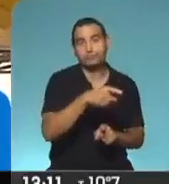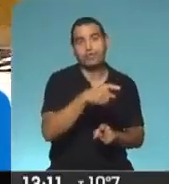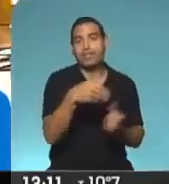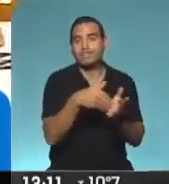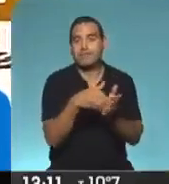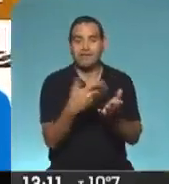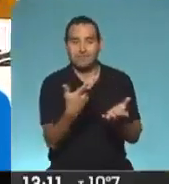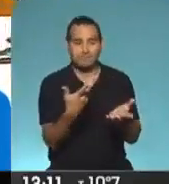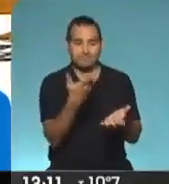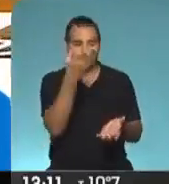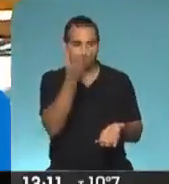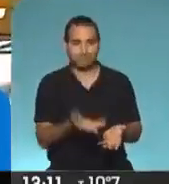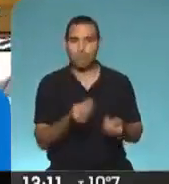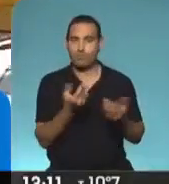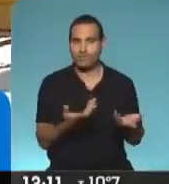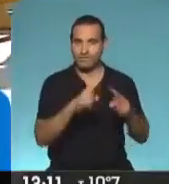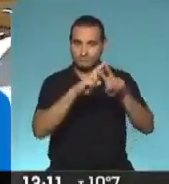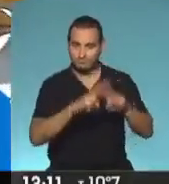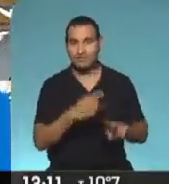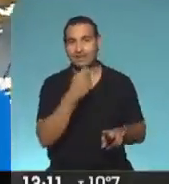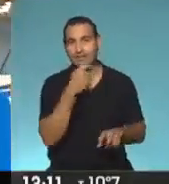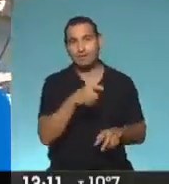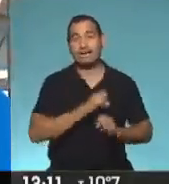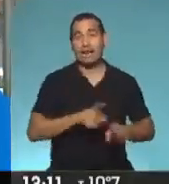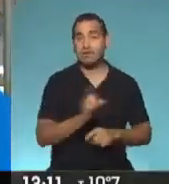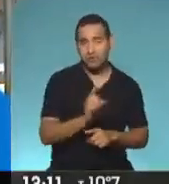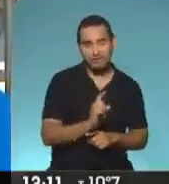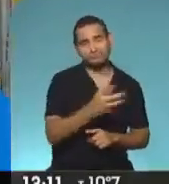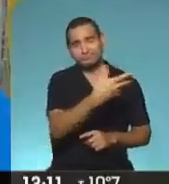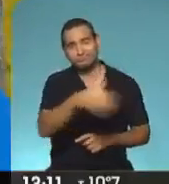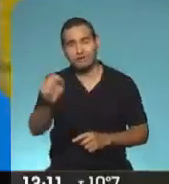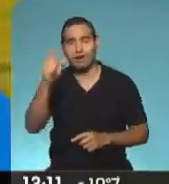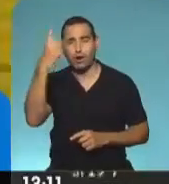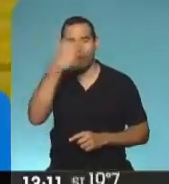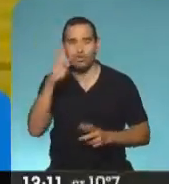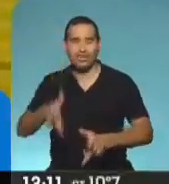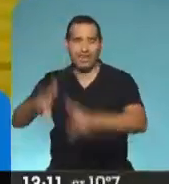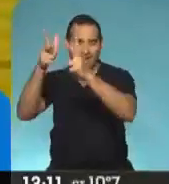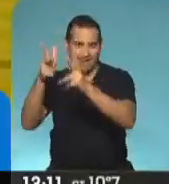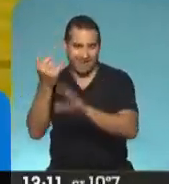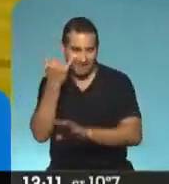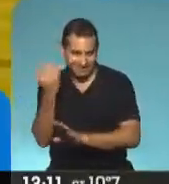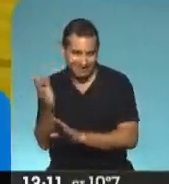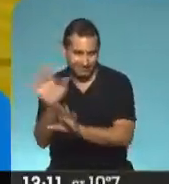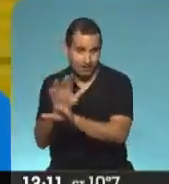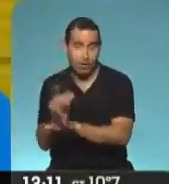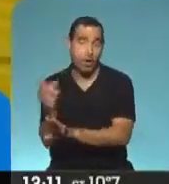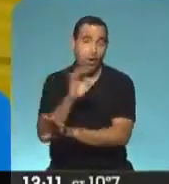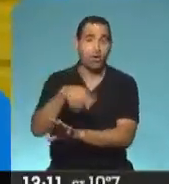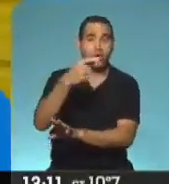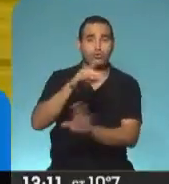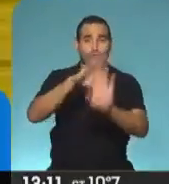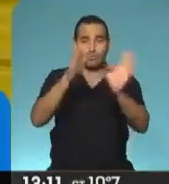sus necesidades de atención. Recordemos que los casos más leves siempre son destinados a hoteles especialmente adaptados o al centro de aislamiento de